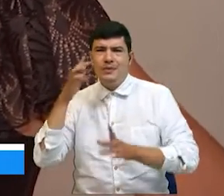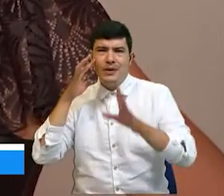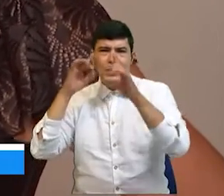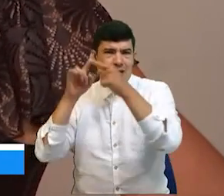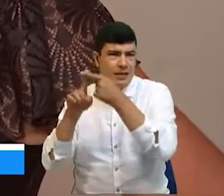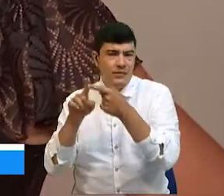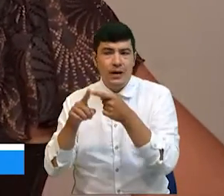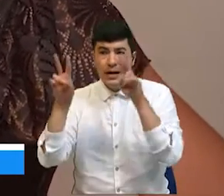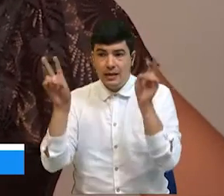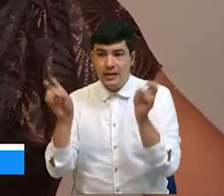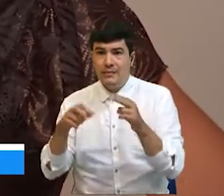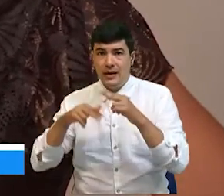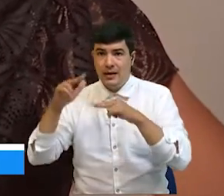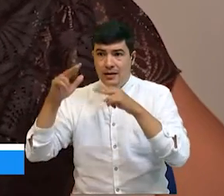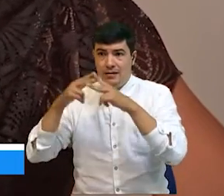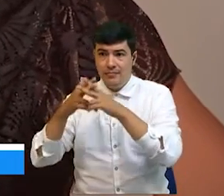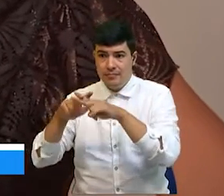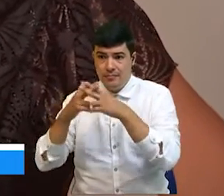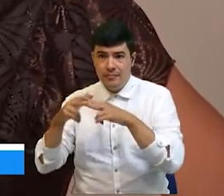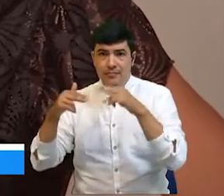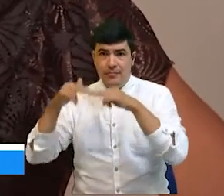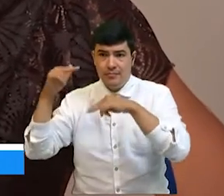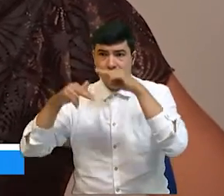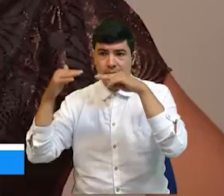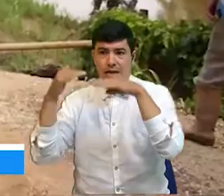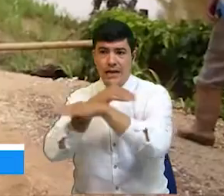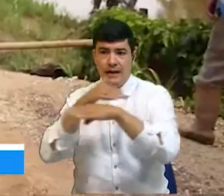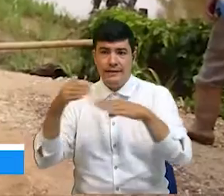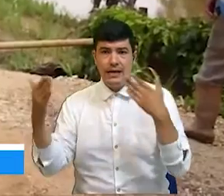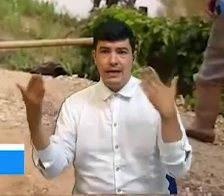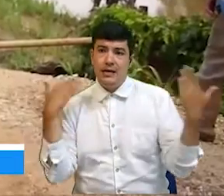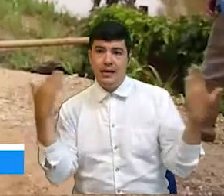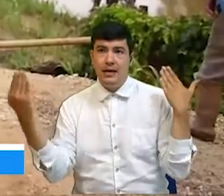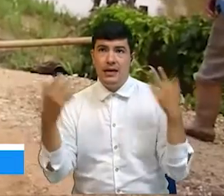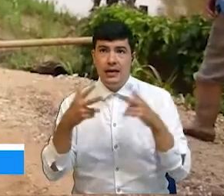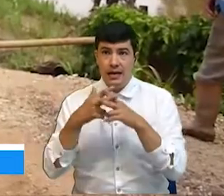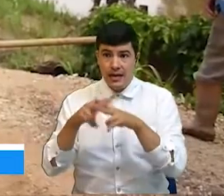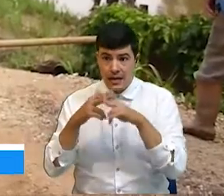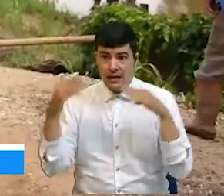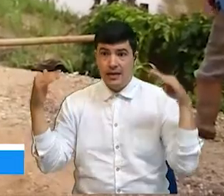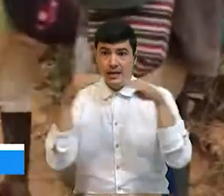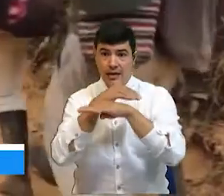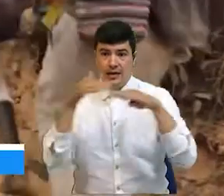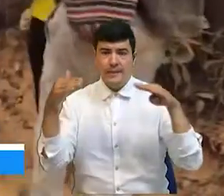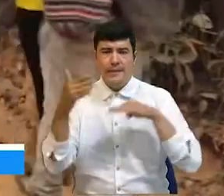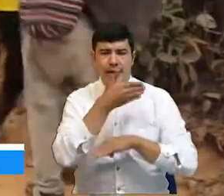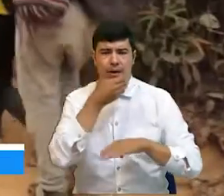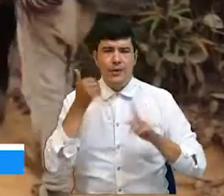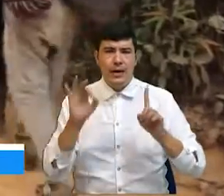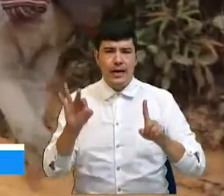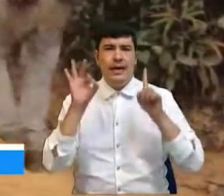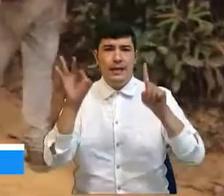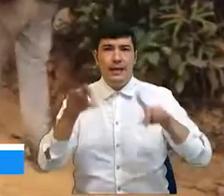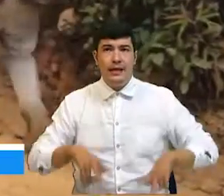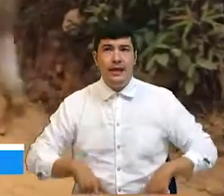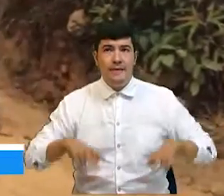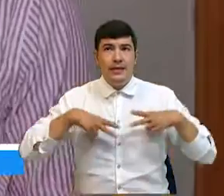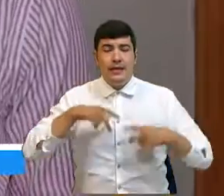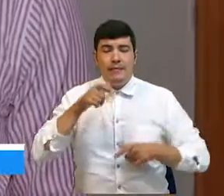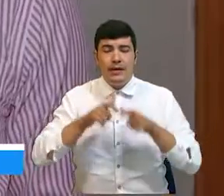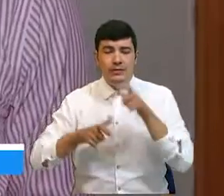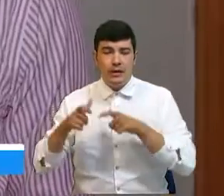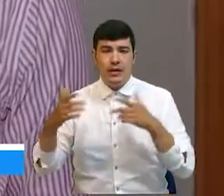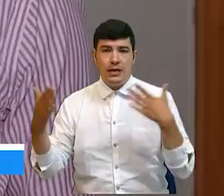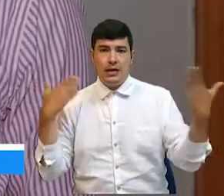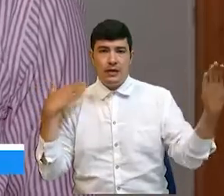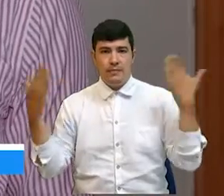del mantenimiento de nuestras vías terciarias. Si garantizamos el tema de mantenimiento de vías terciarias, vamos a mejorar la calidad de vida de nuestros campesinos. Tratar de